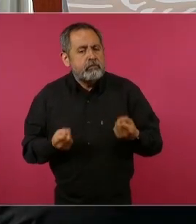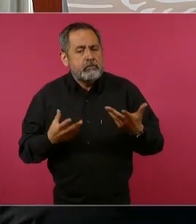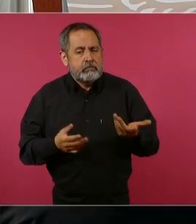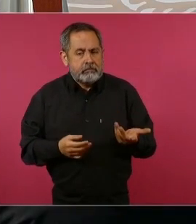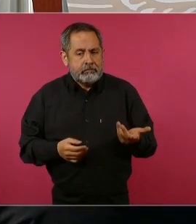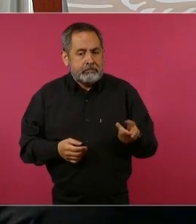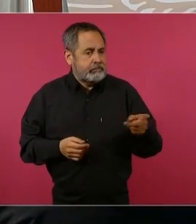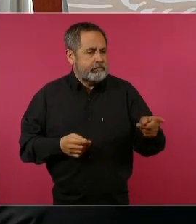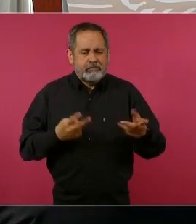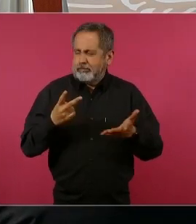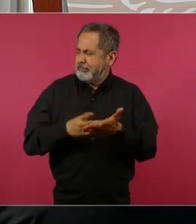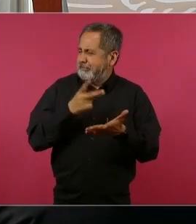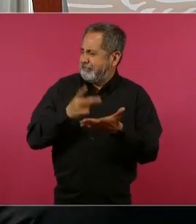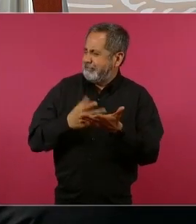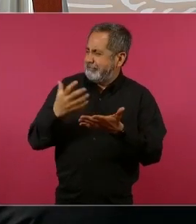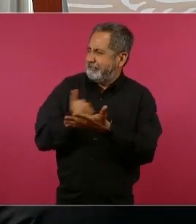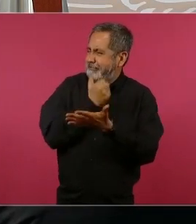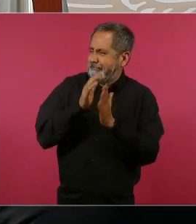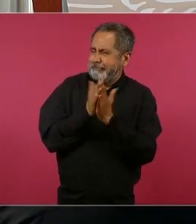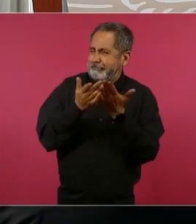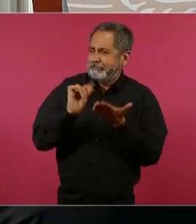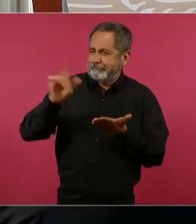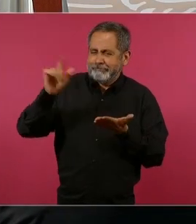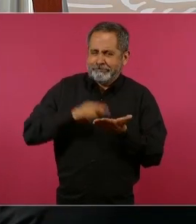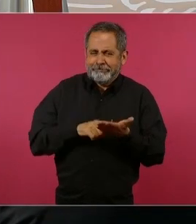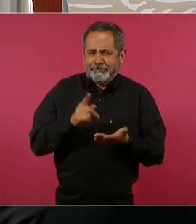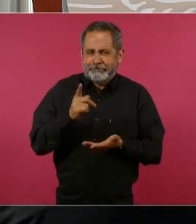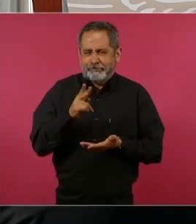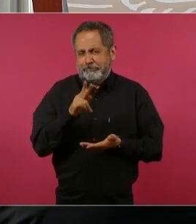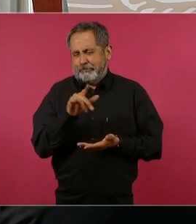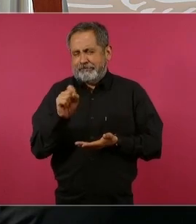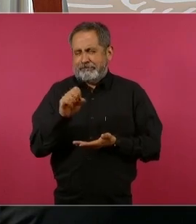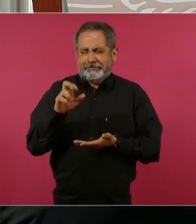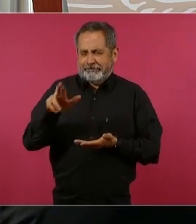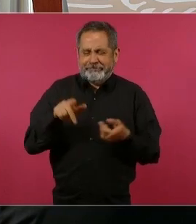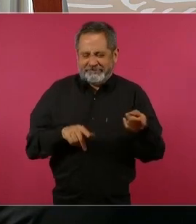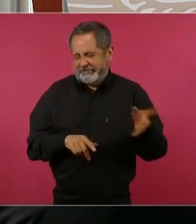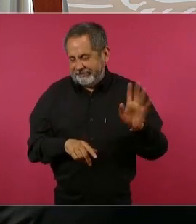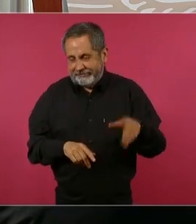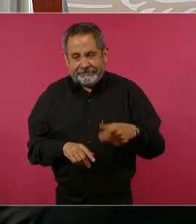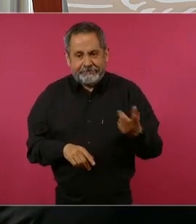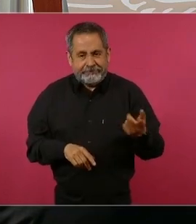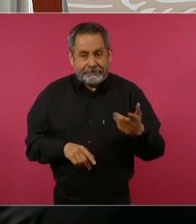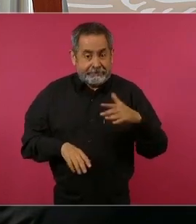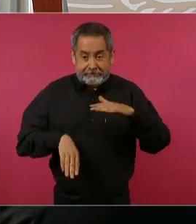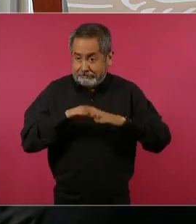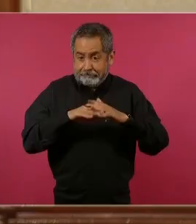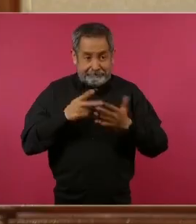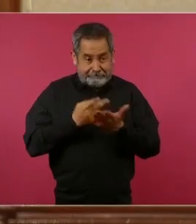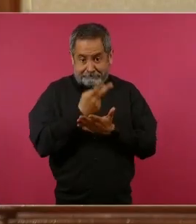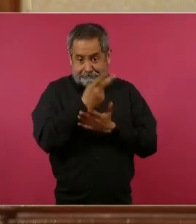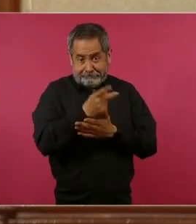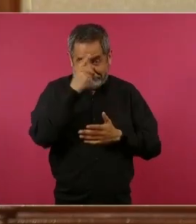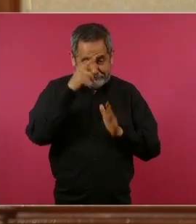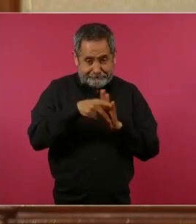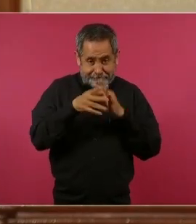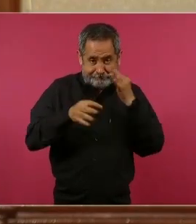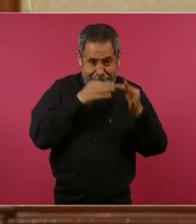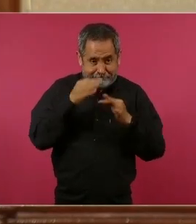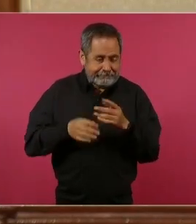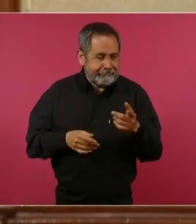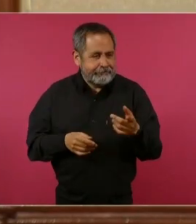dos Pulitzer, ¿no? Dos Pulitzer son los máximos premios del